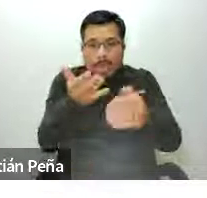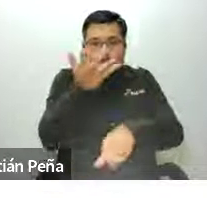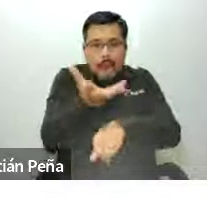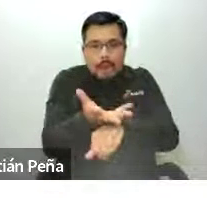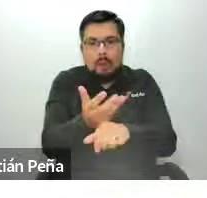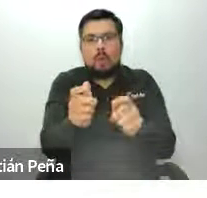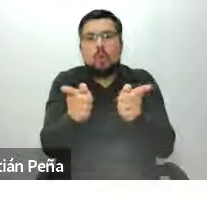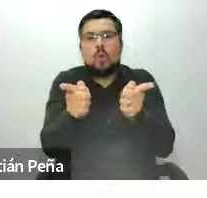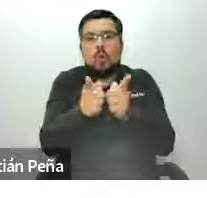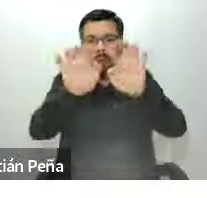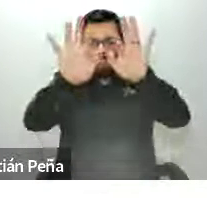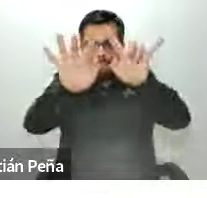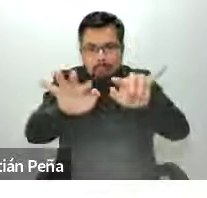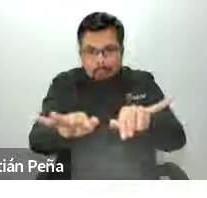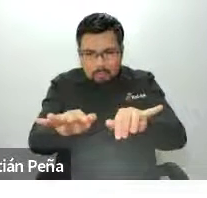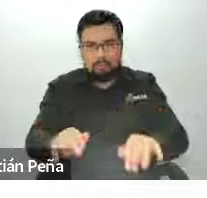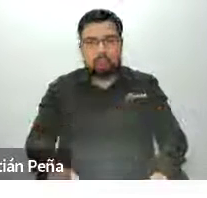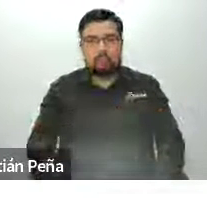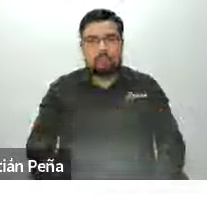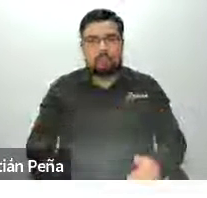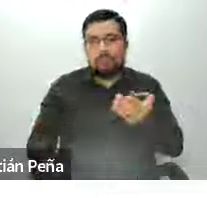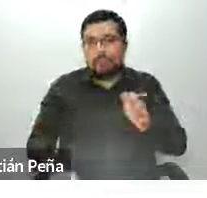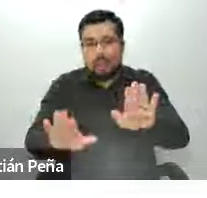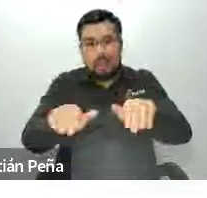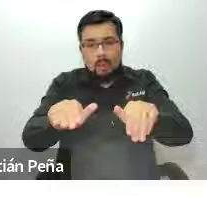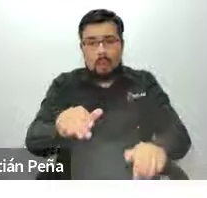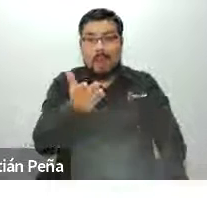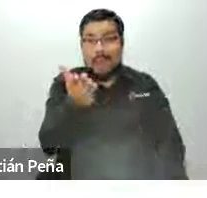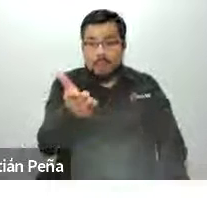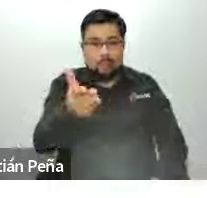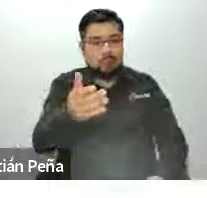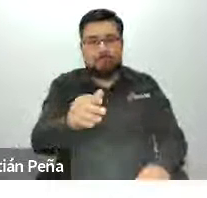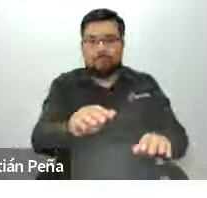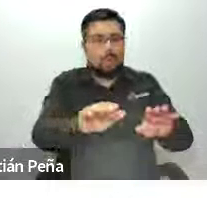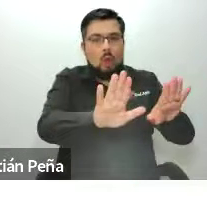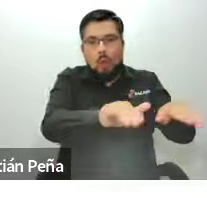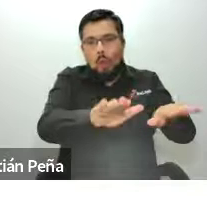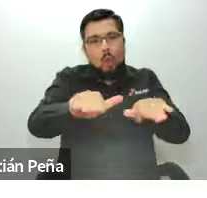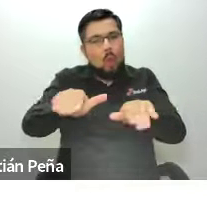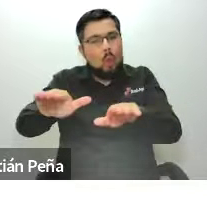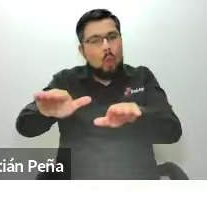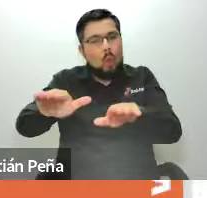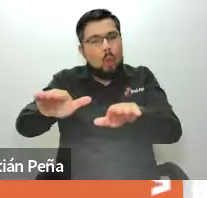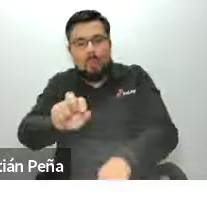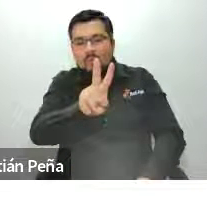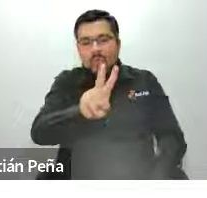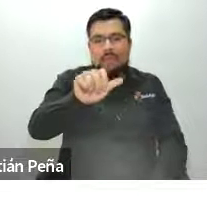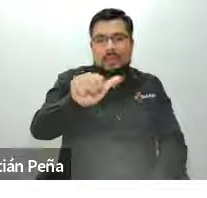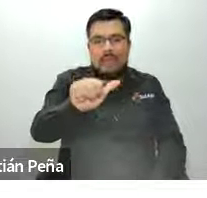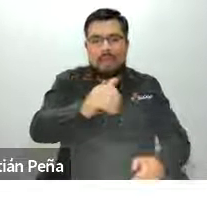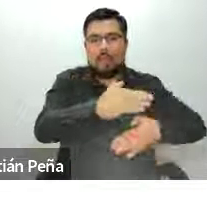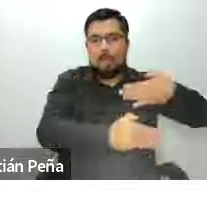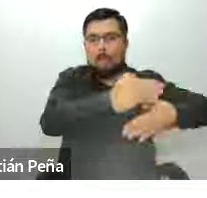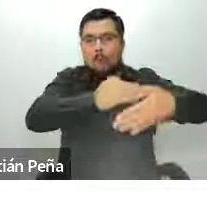mostrar una progresión, pero esto mismo ocurre con las 26 progresiones, ¿no? Aparece una pequeña descripción y luego aparece